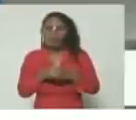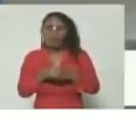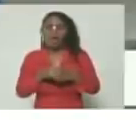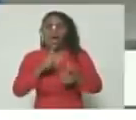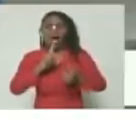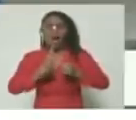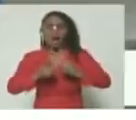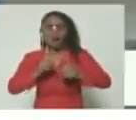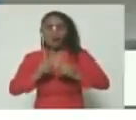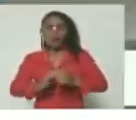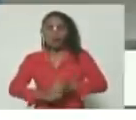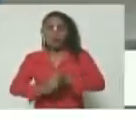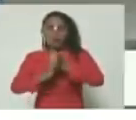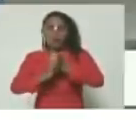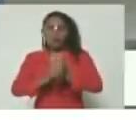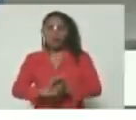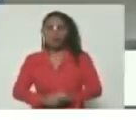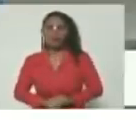algunos de estos líderes